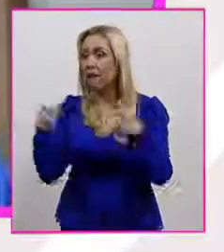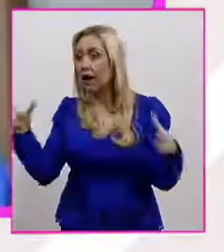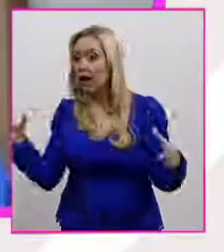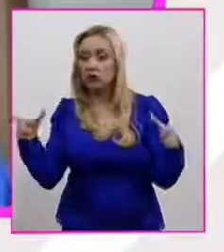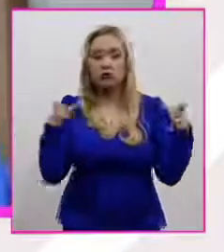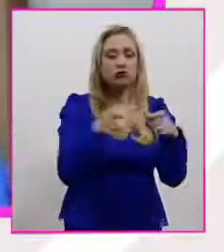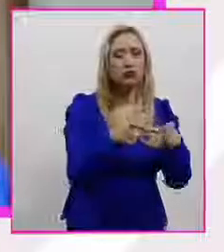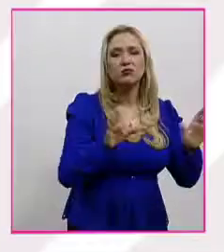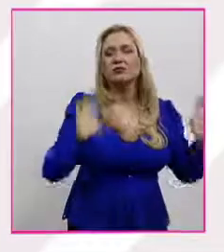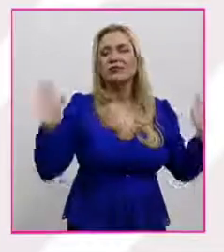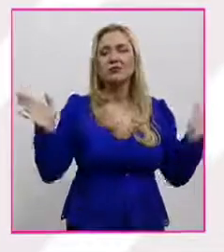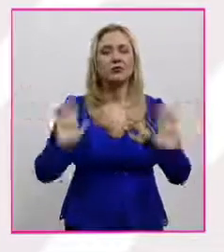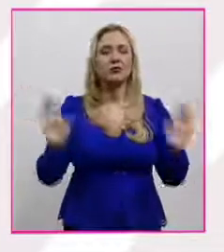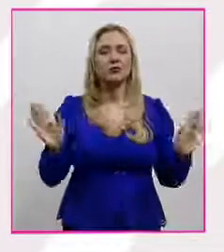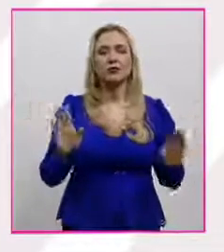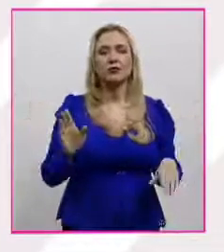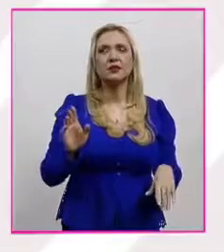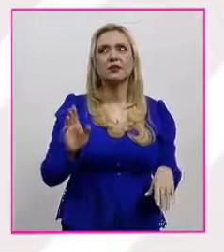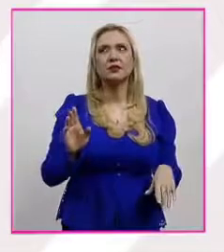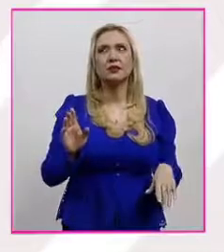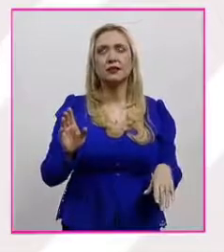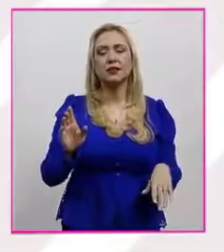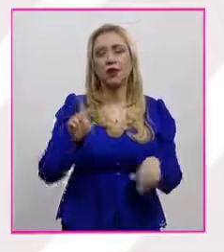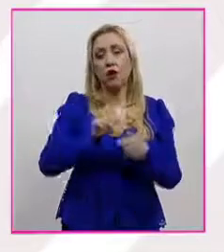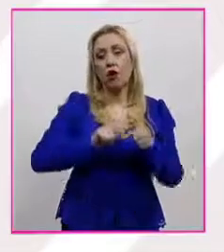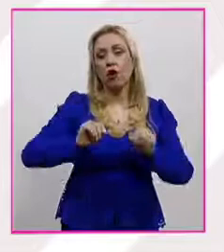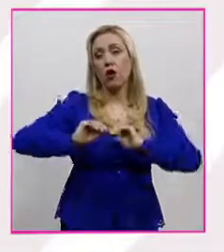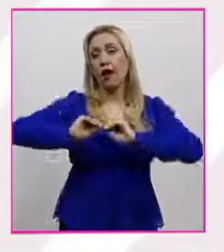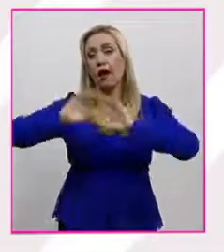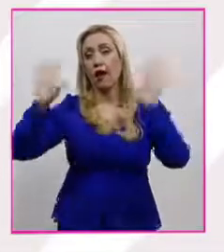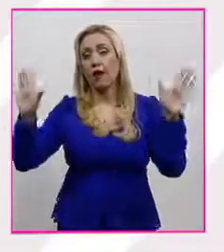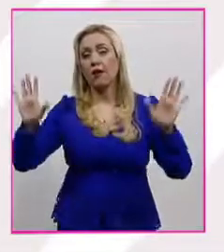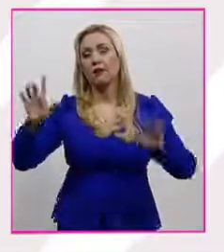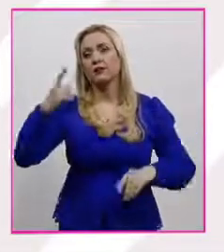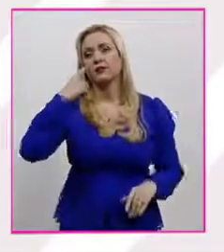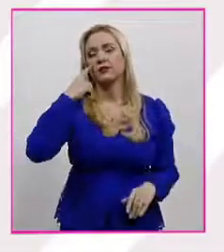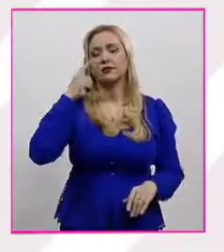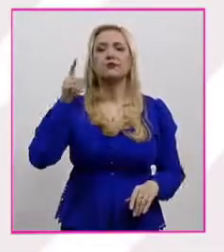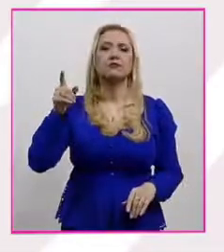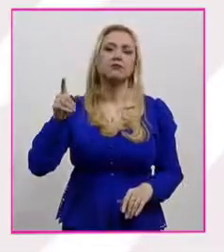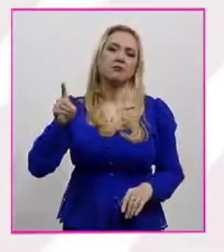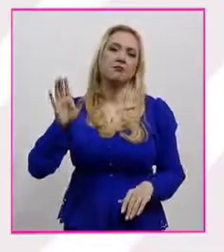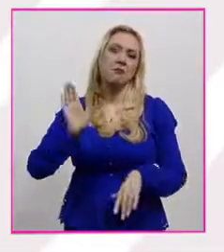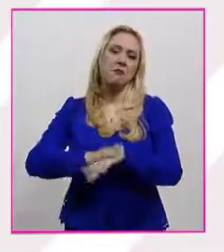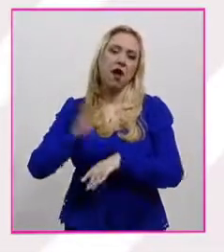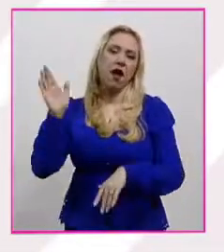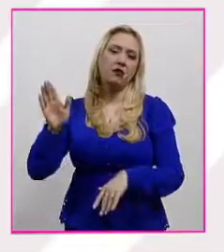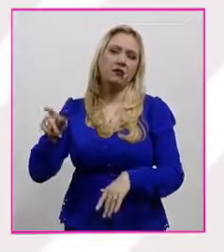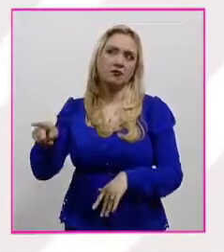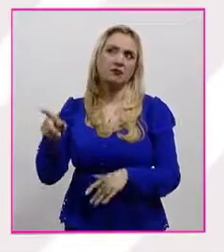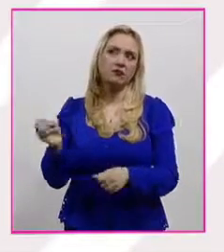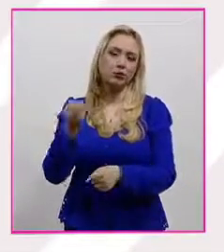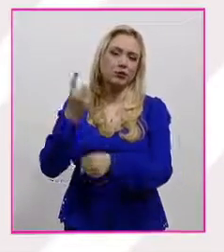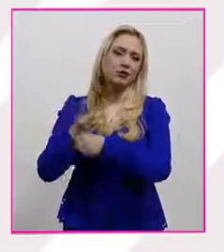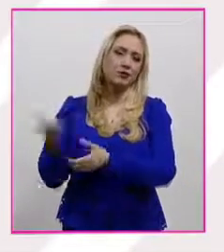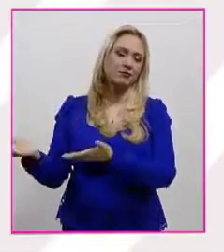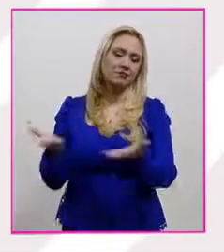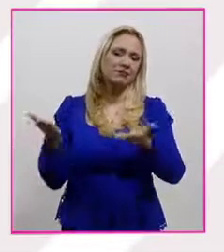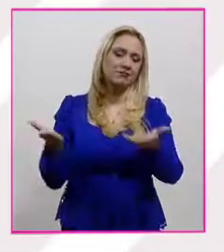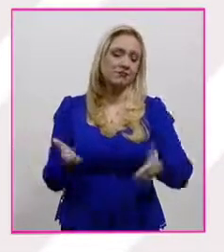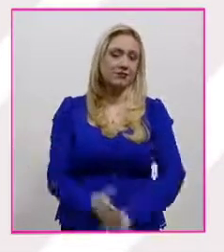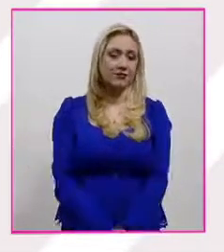importa cómo midas el tono de piel, tonos de piel más claro están asociados a una ventaja en la sociedad mexicana.